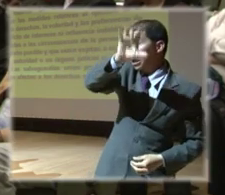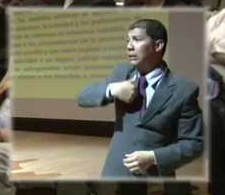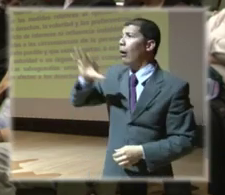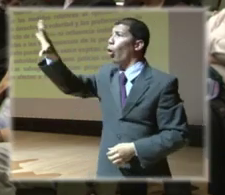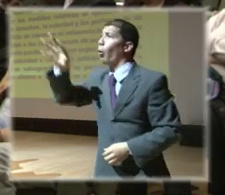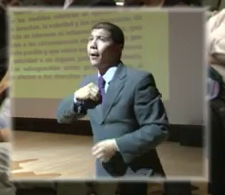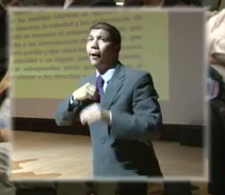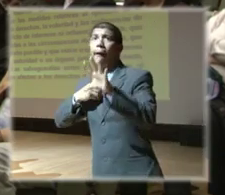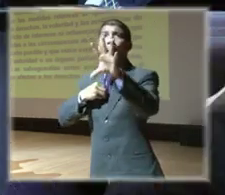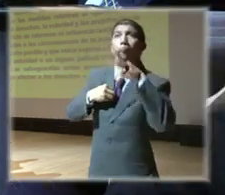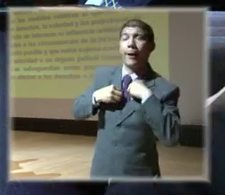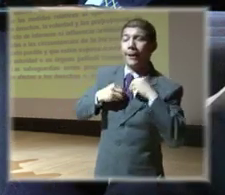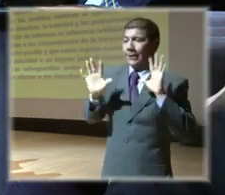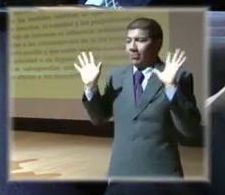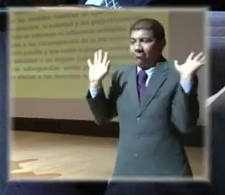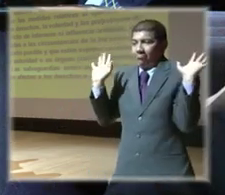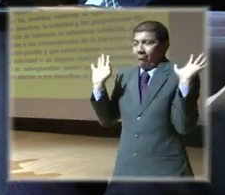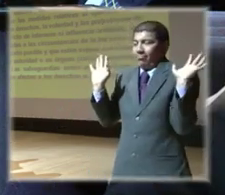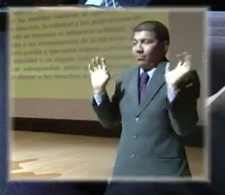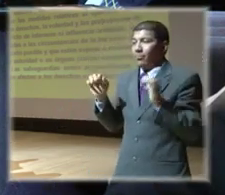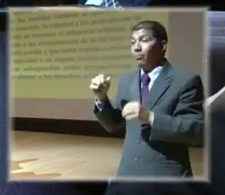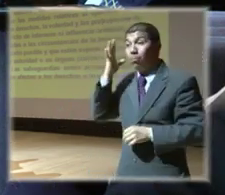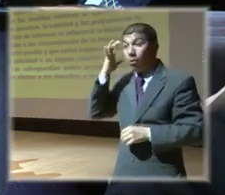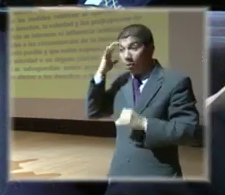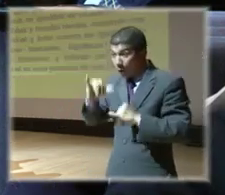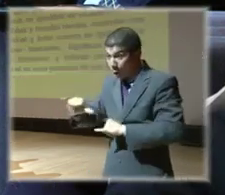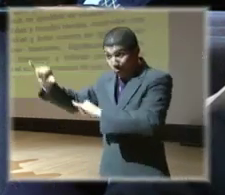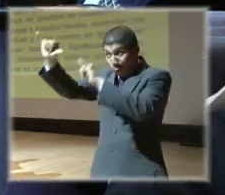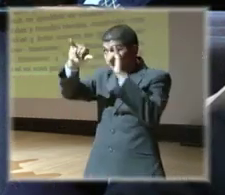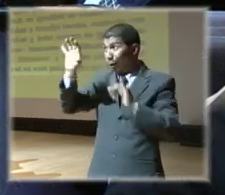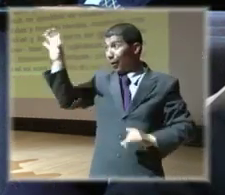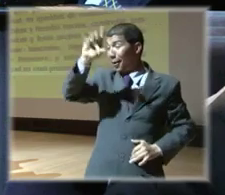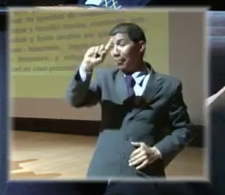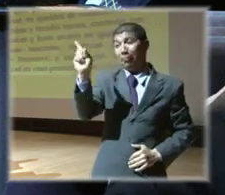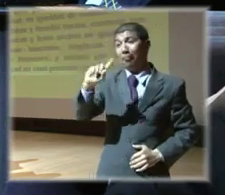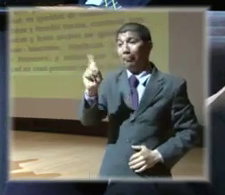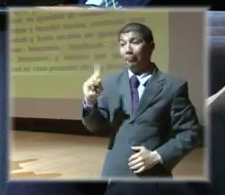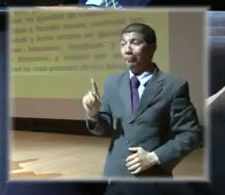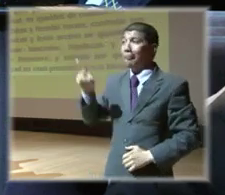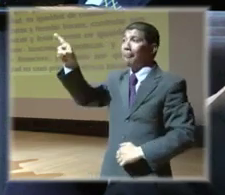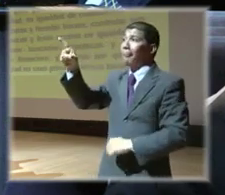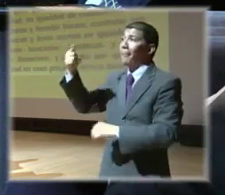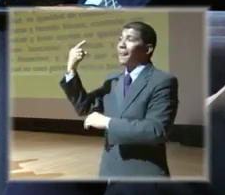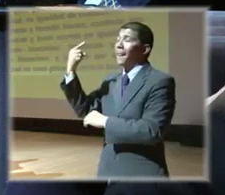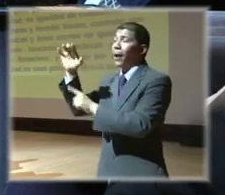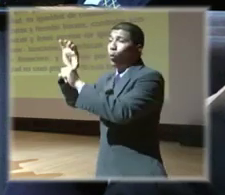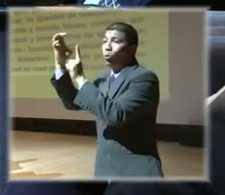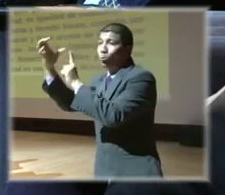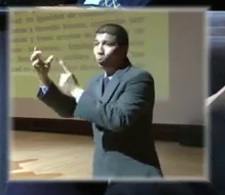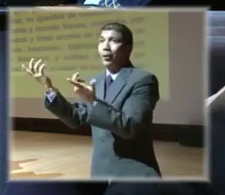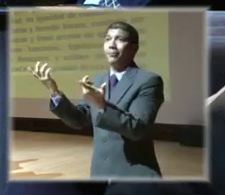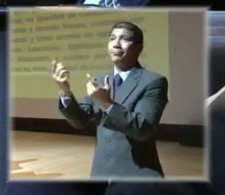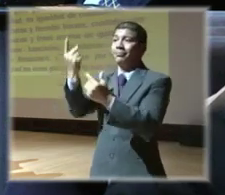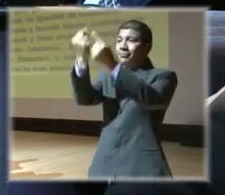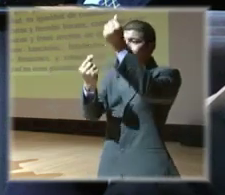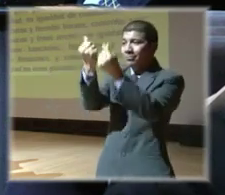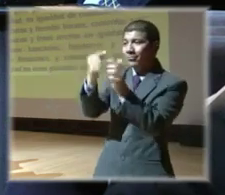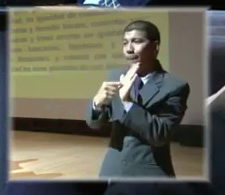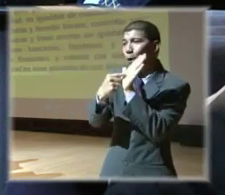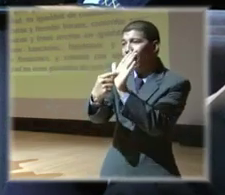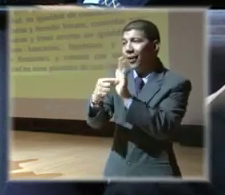es otra, porque la idiosincrasia política es diferente, y traemos esquemas a nuestros países, sobre todo latinoamericanos,